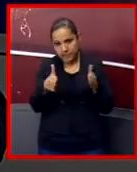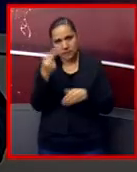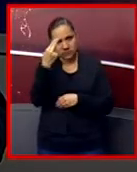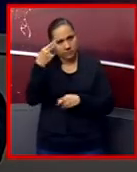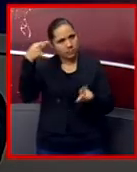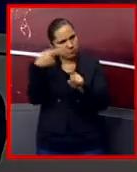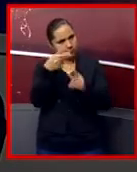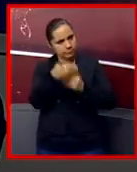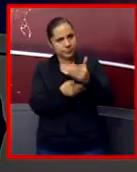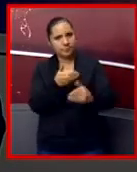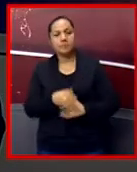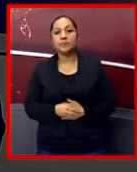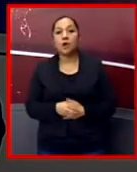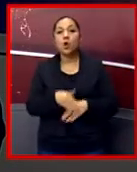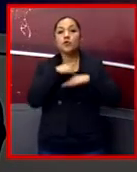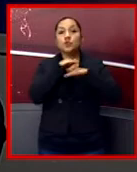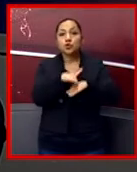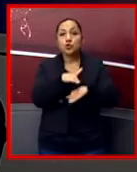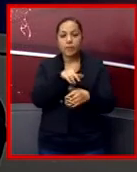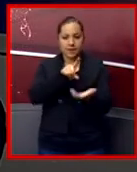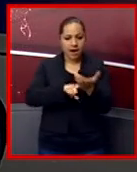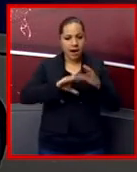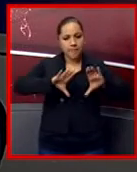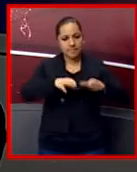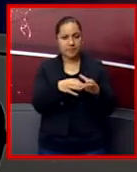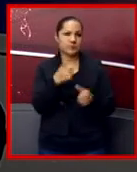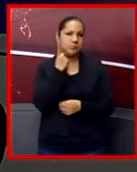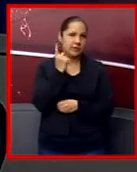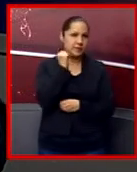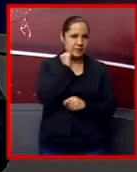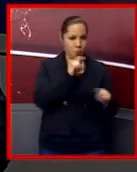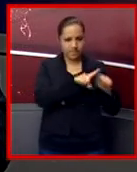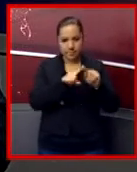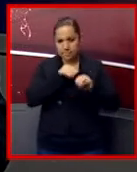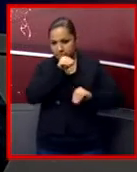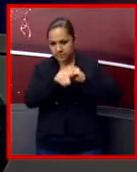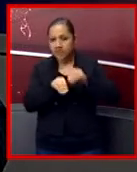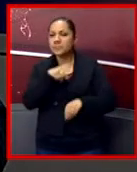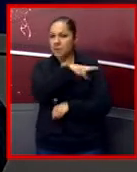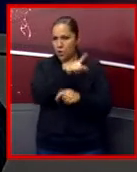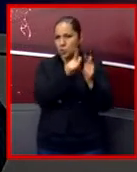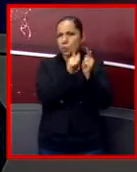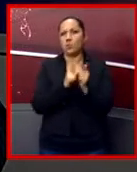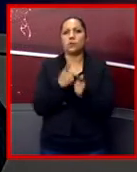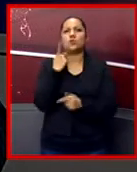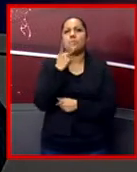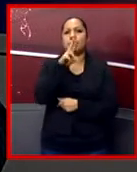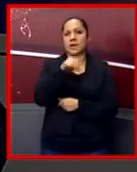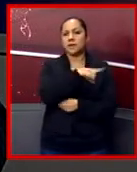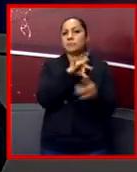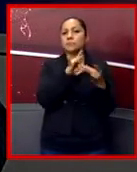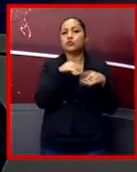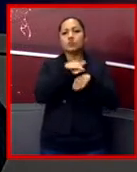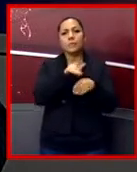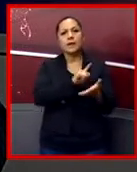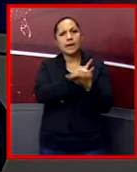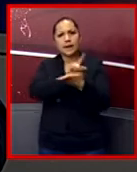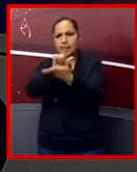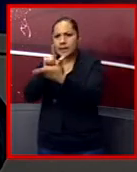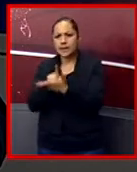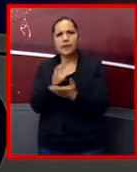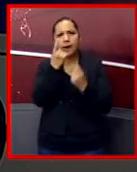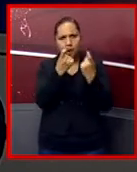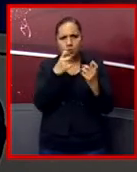Respecto a lo que se ha conseguido desde el ámbito legislativo, el grupo parlamentario del PRD resaltó la promulgación de leyes que han permitido